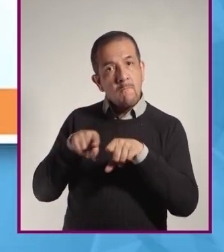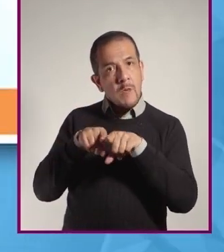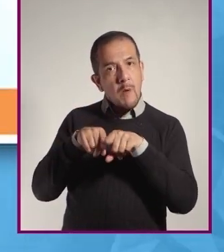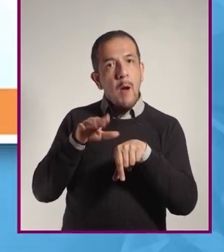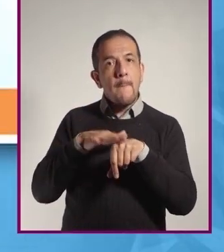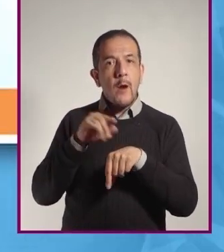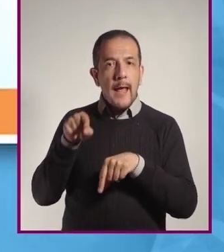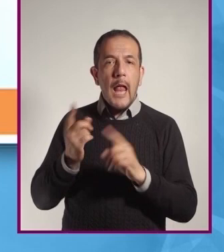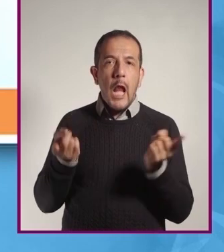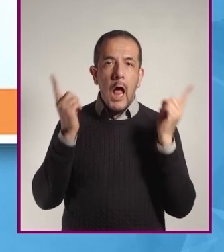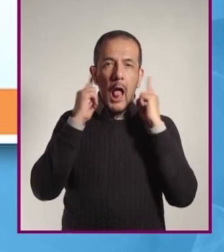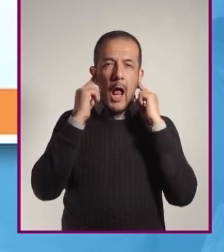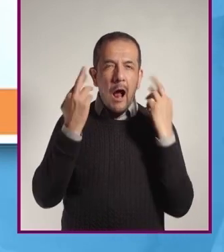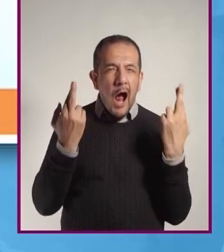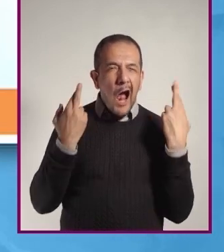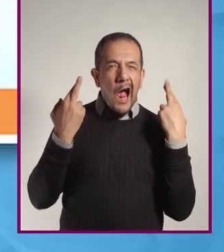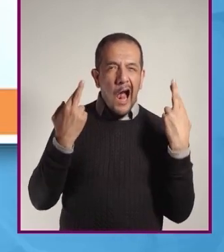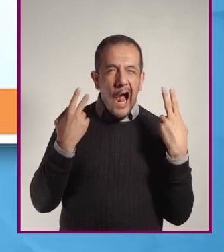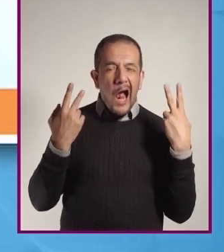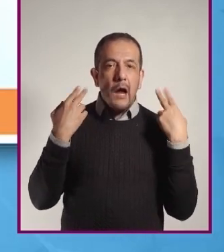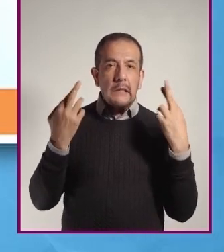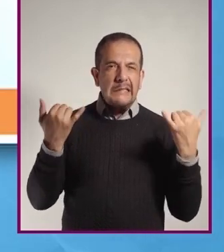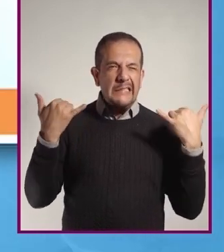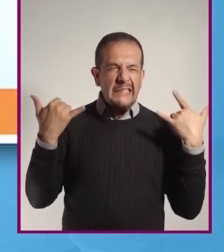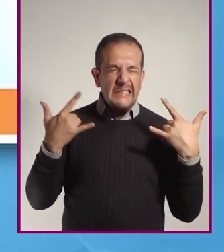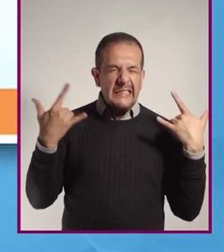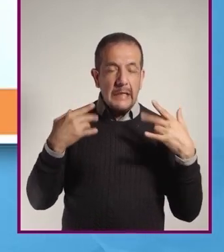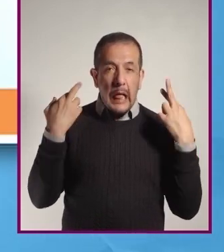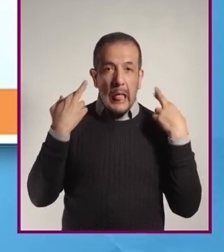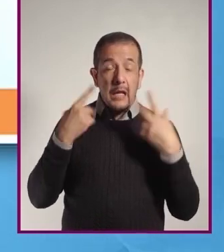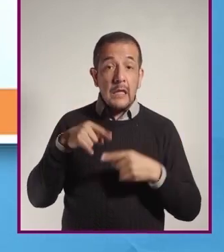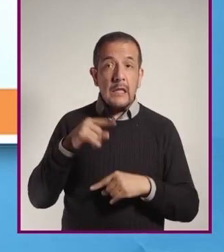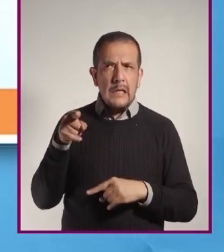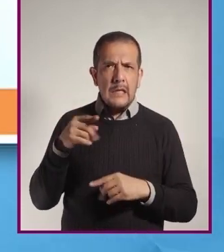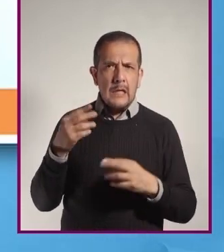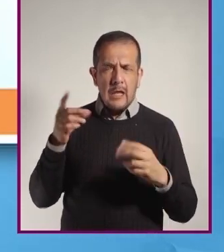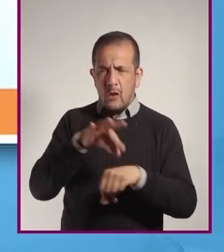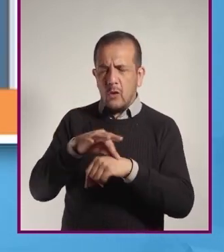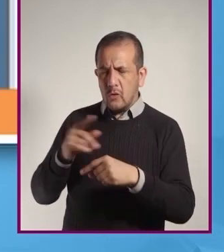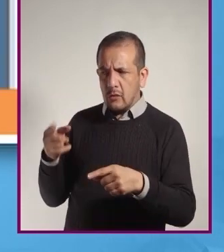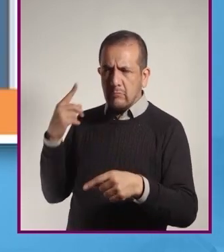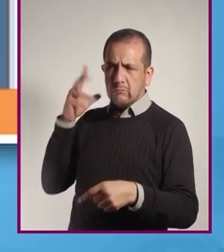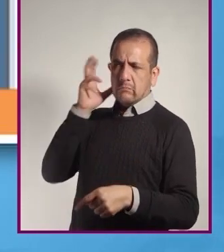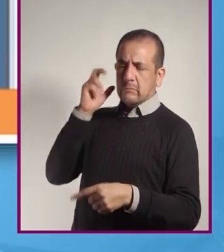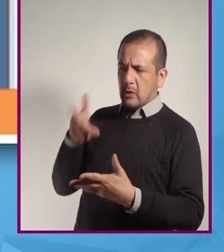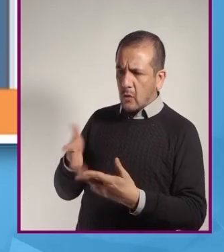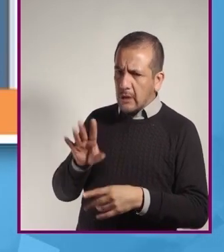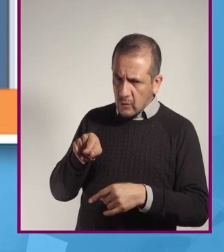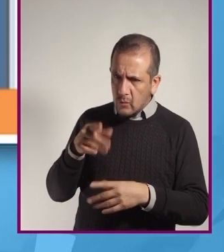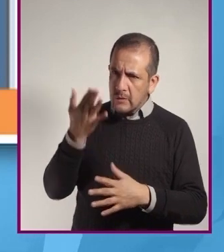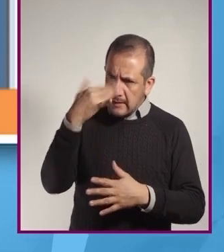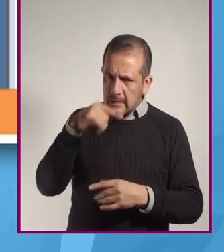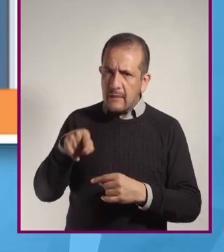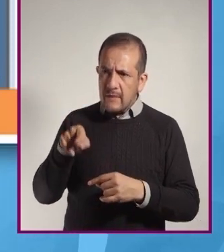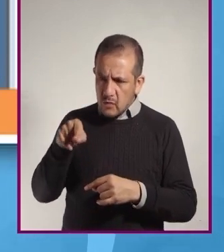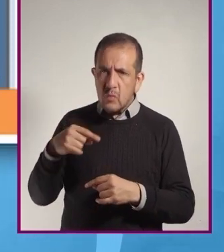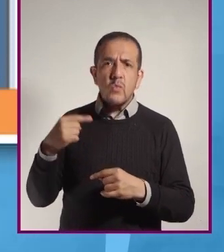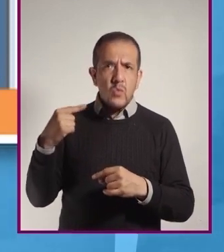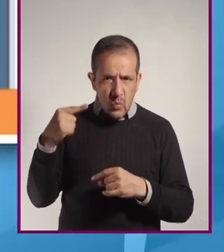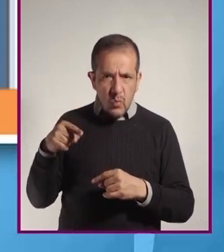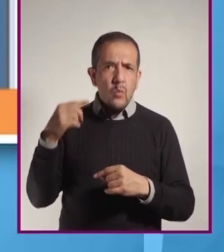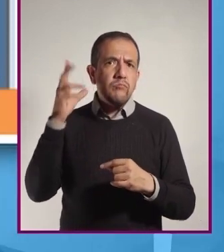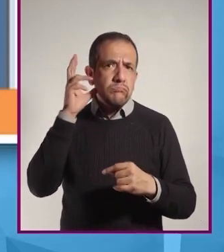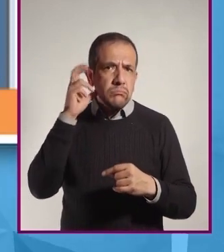los auriculares con la música tan alta que hasta él podía escucharla. Le dijo que si escuchaba la música muy